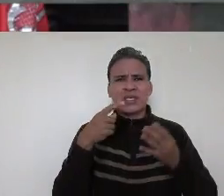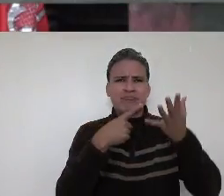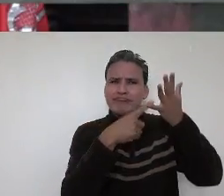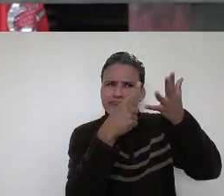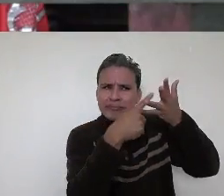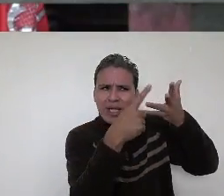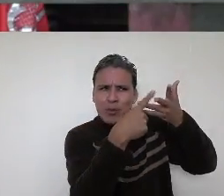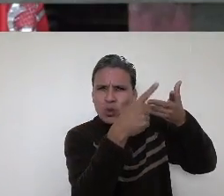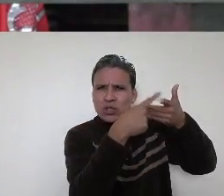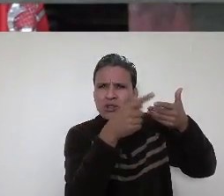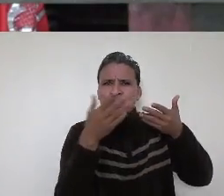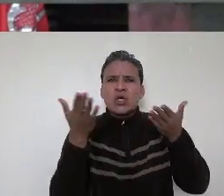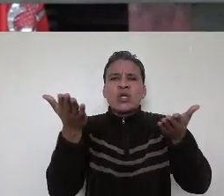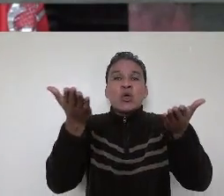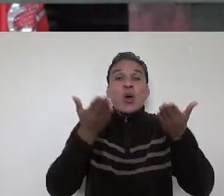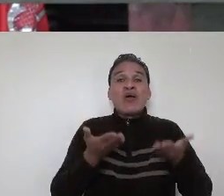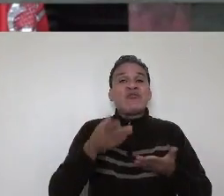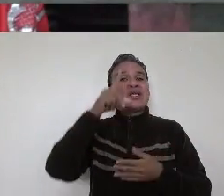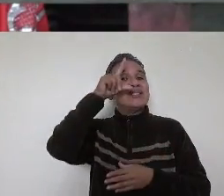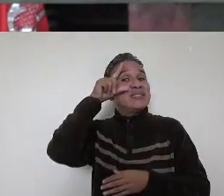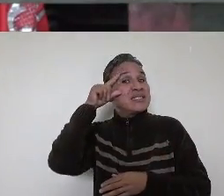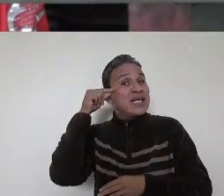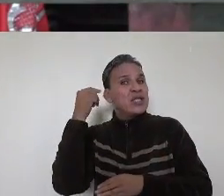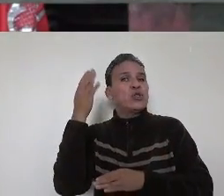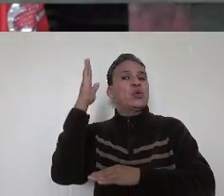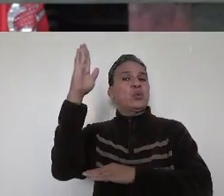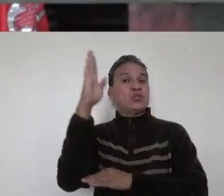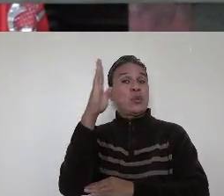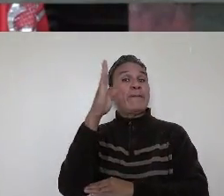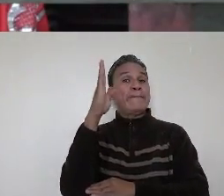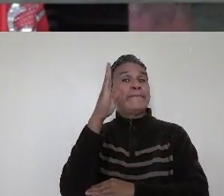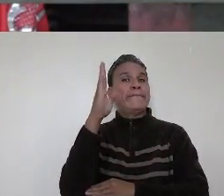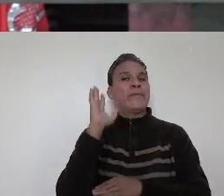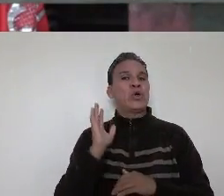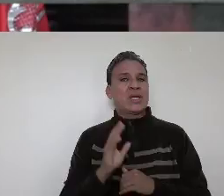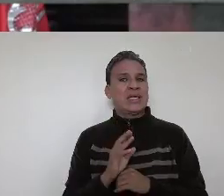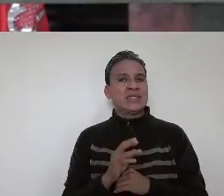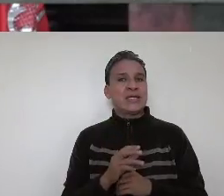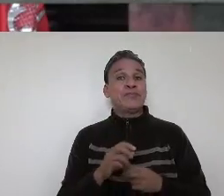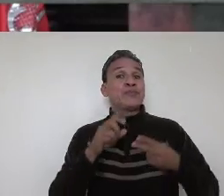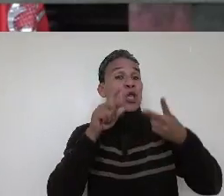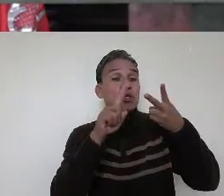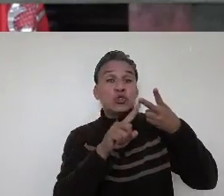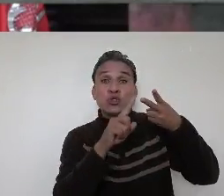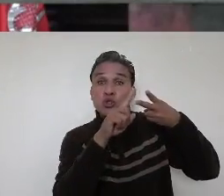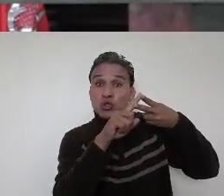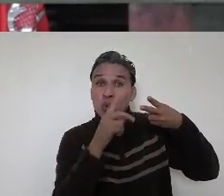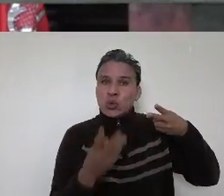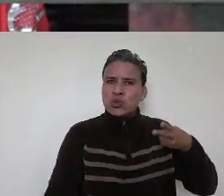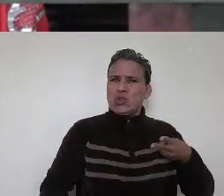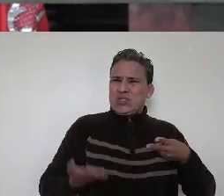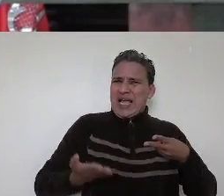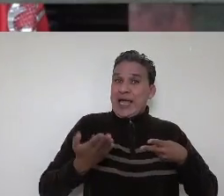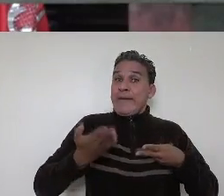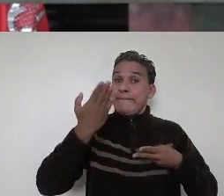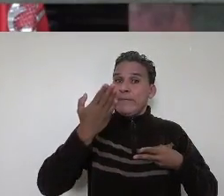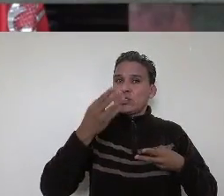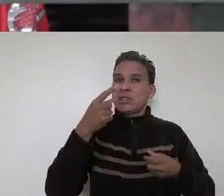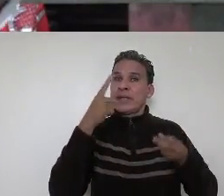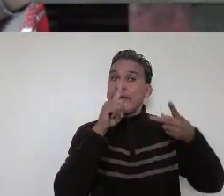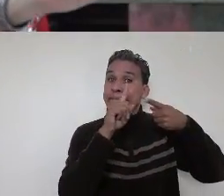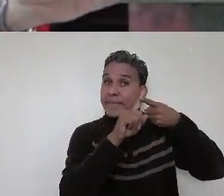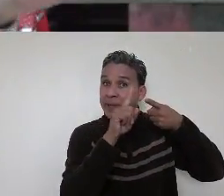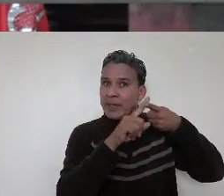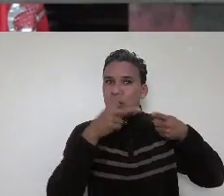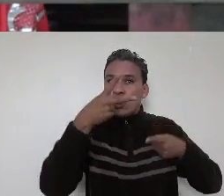nos ofrece Dios a través de la Iglesia. Entonces, dos cosas importantes: no perder la oportunidad del